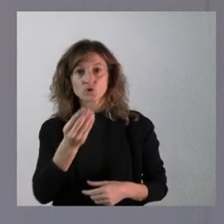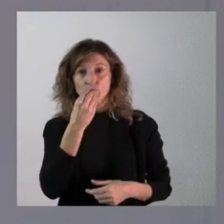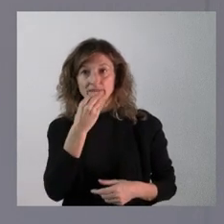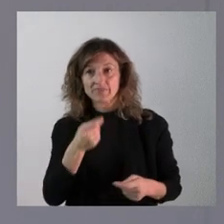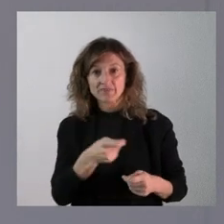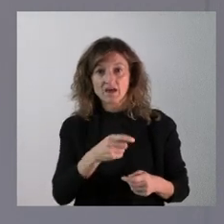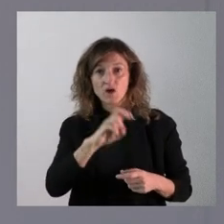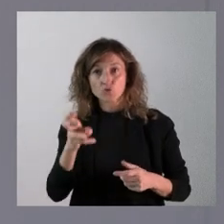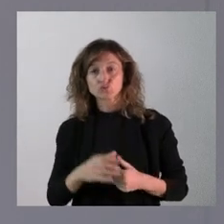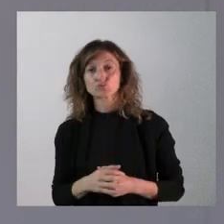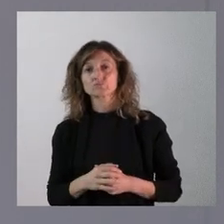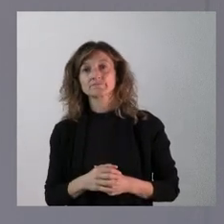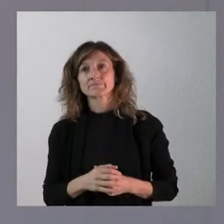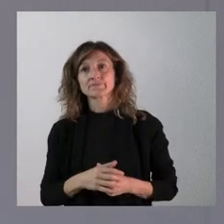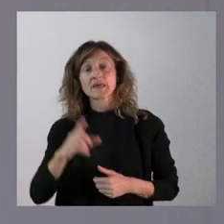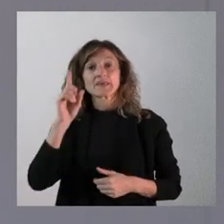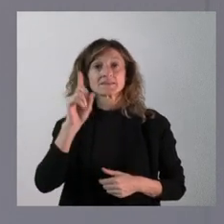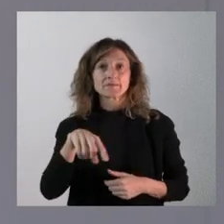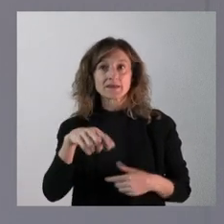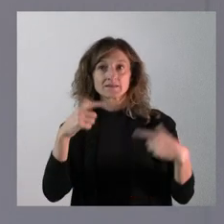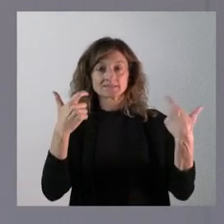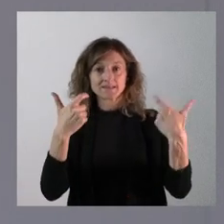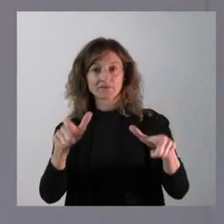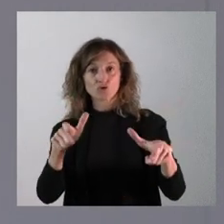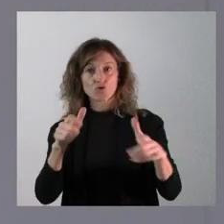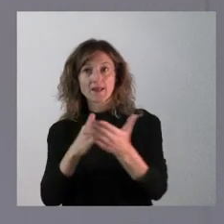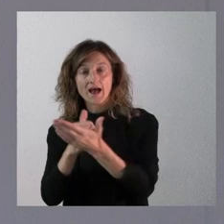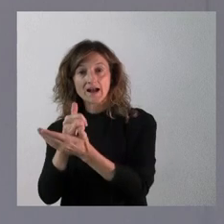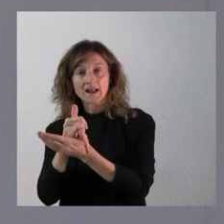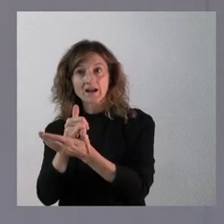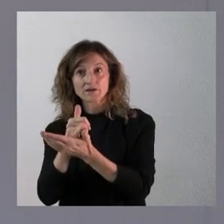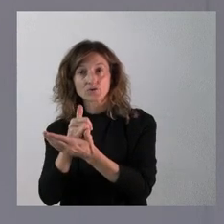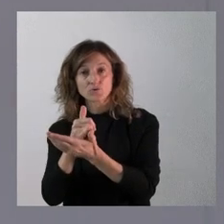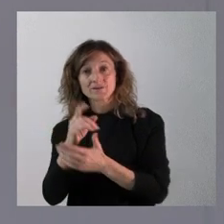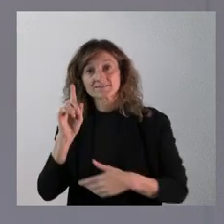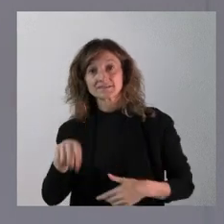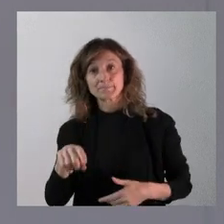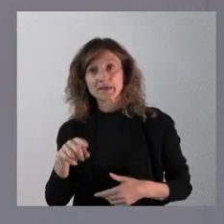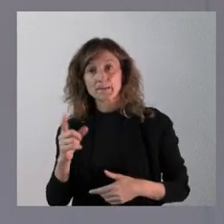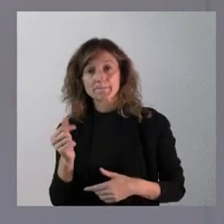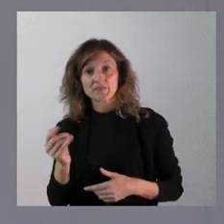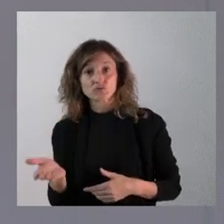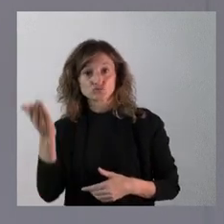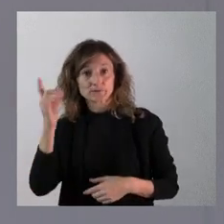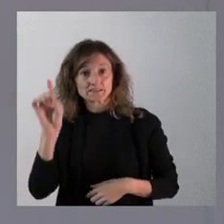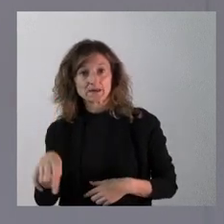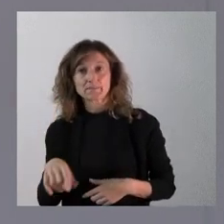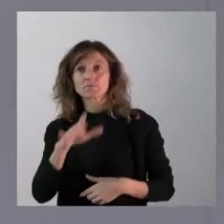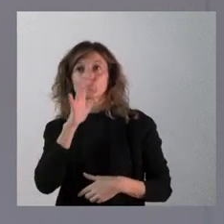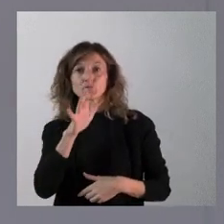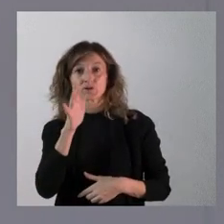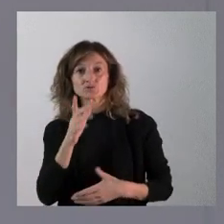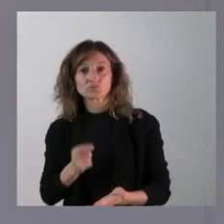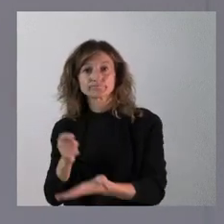y otros Pero también es cierto que el sector Agrario no está exento del aumento de estos costes y por eso es